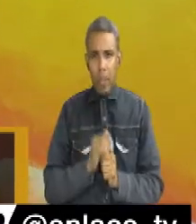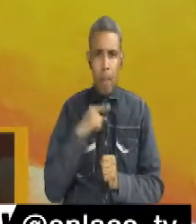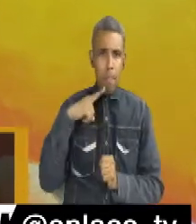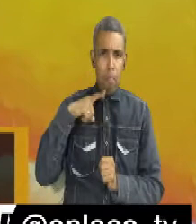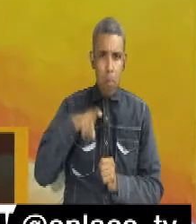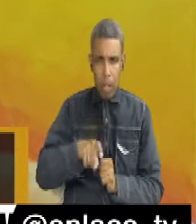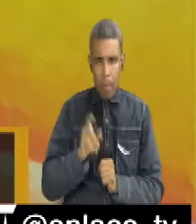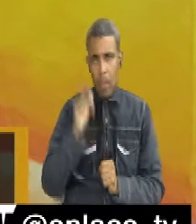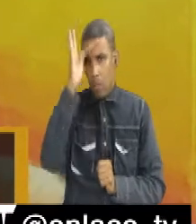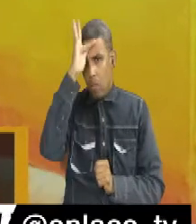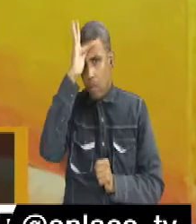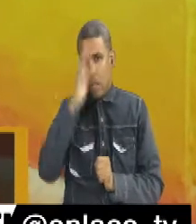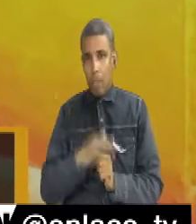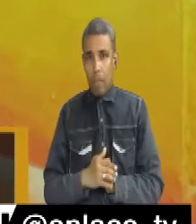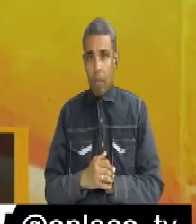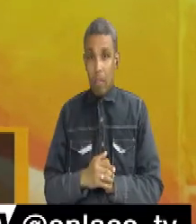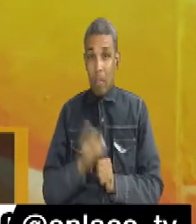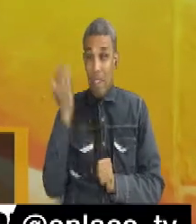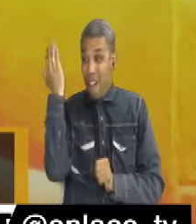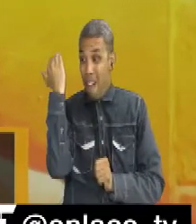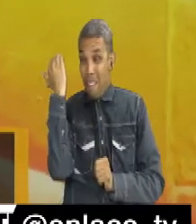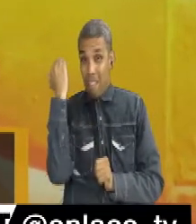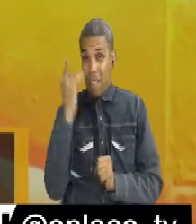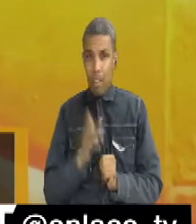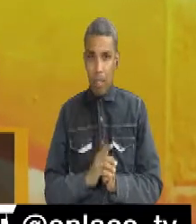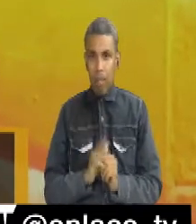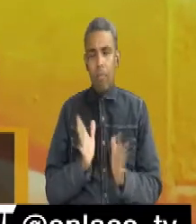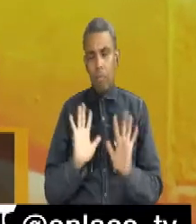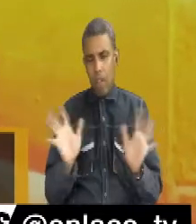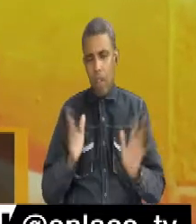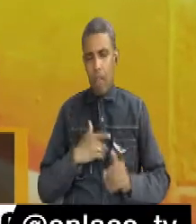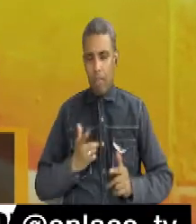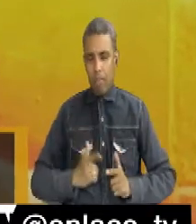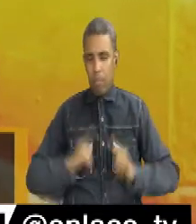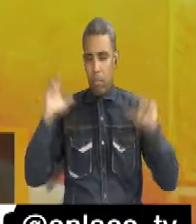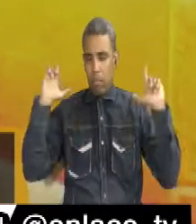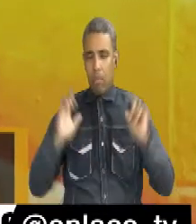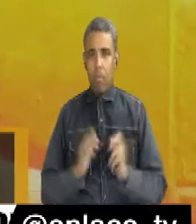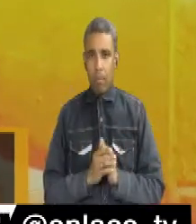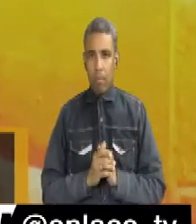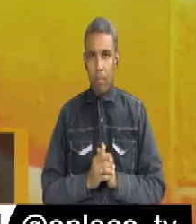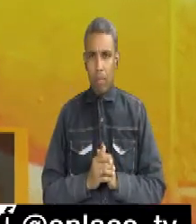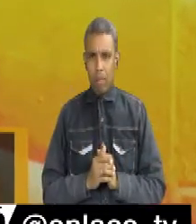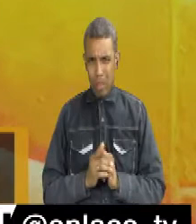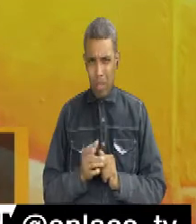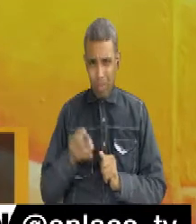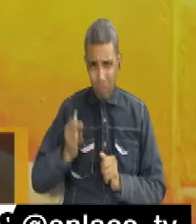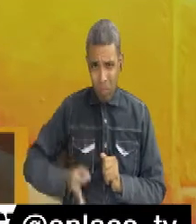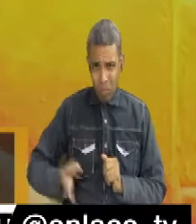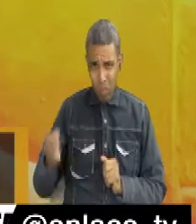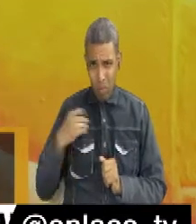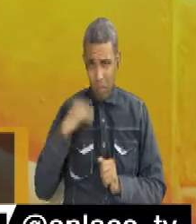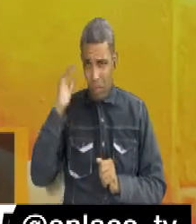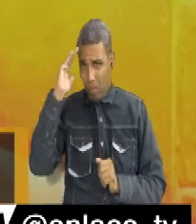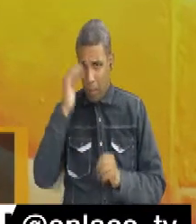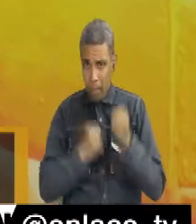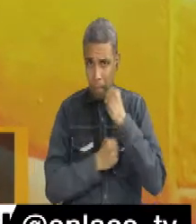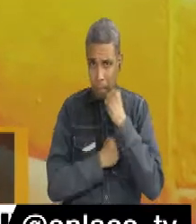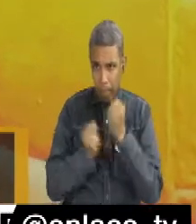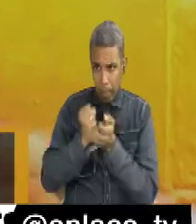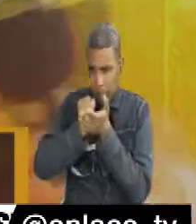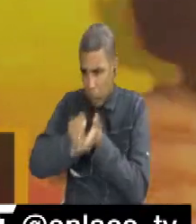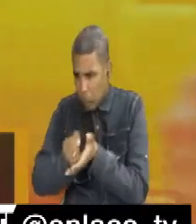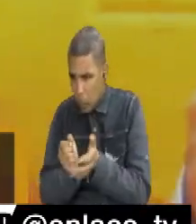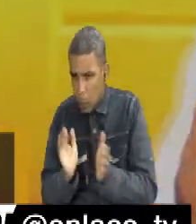Bucaramanga y hasta el día de ayer les dieron salida, pero no tienen el acompañamiento militar y no tengo conocimiento en este momento dónde